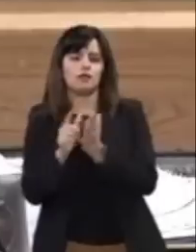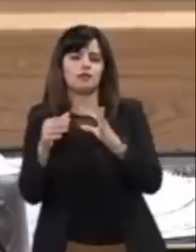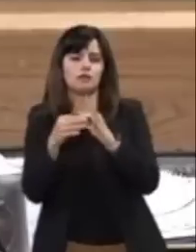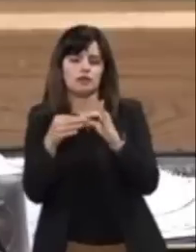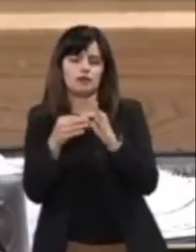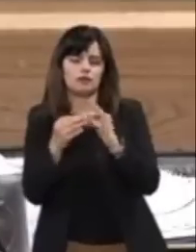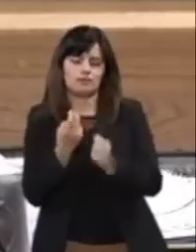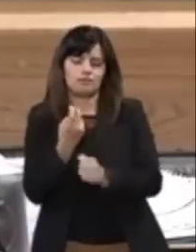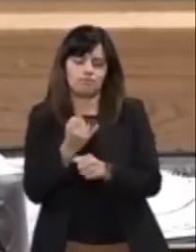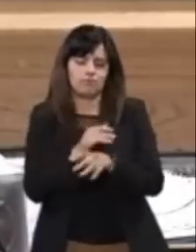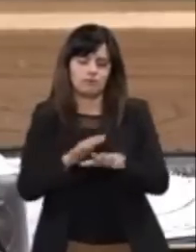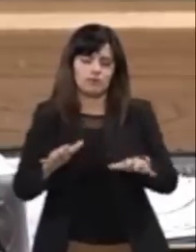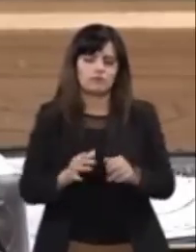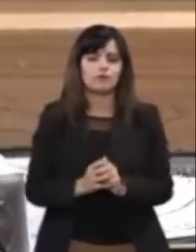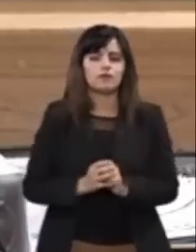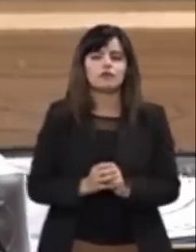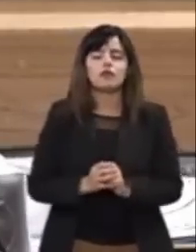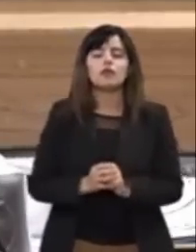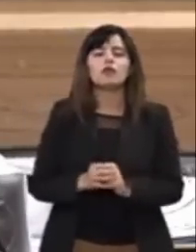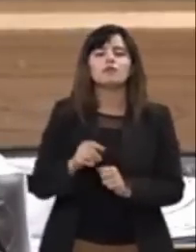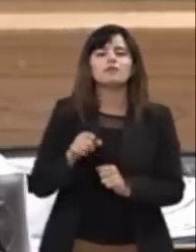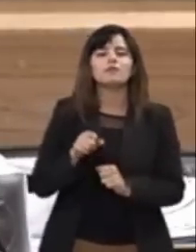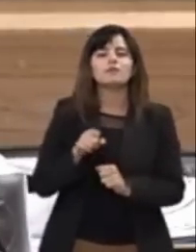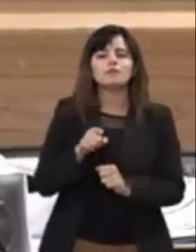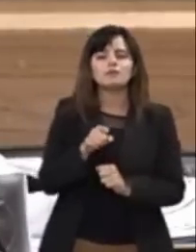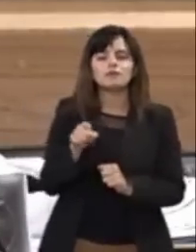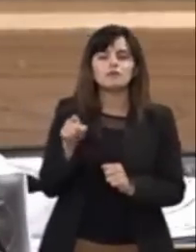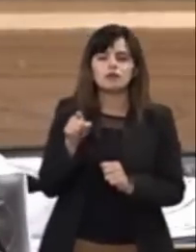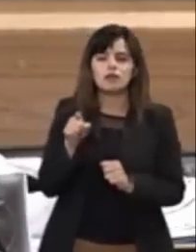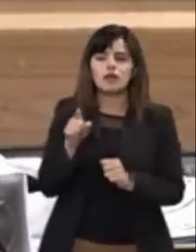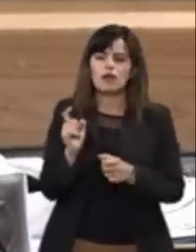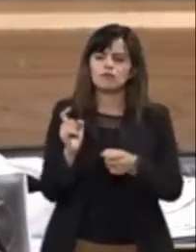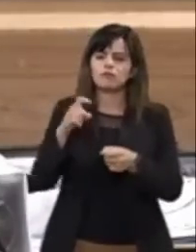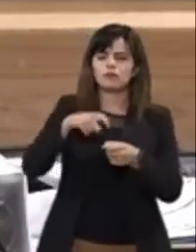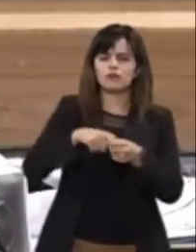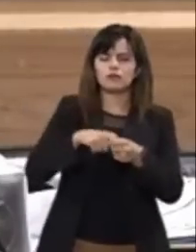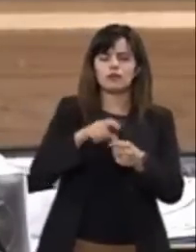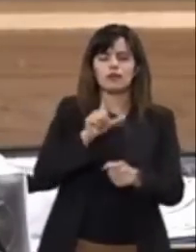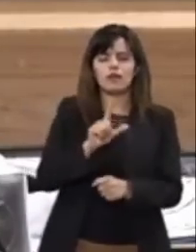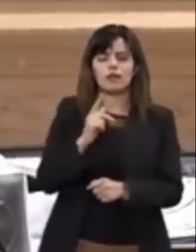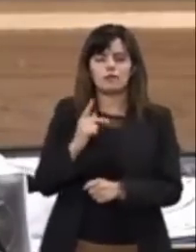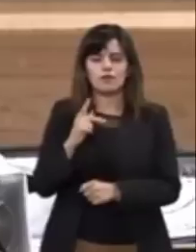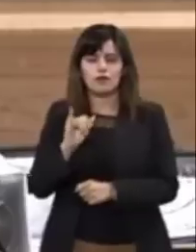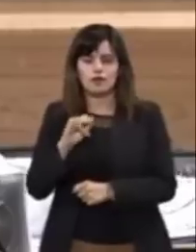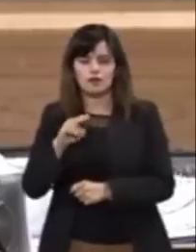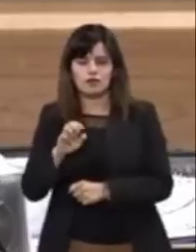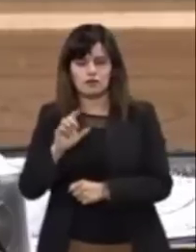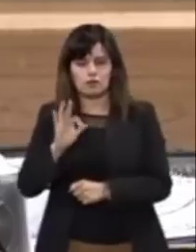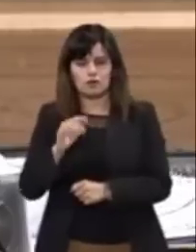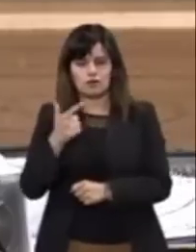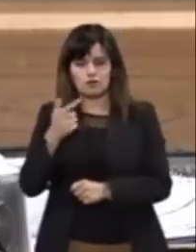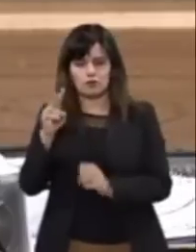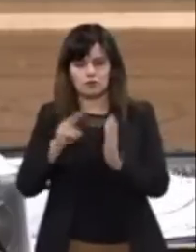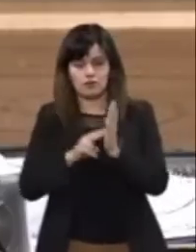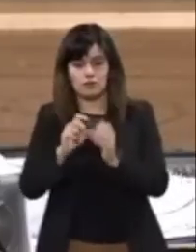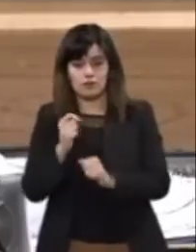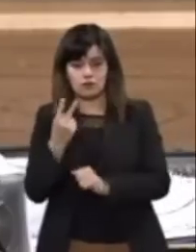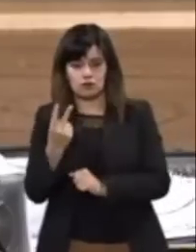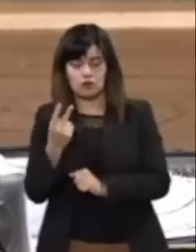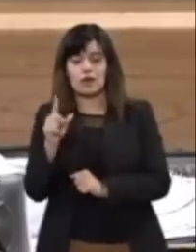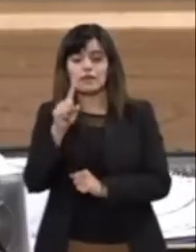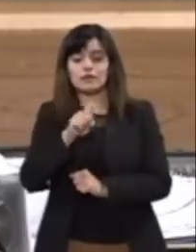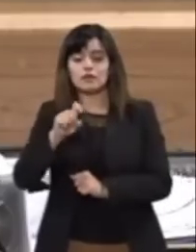Contrato de la licitación pública internacional abierta, LP INE 47-2022, por